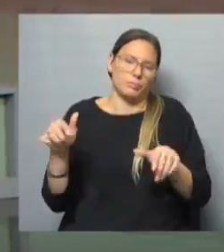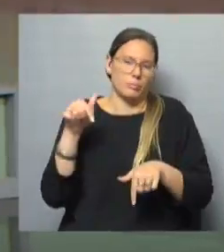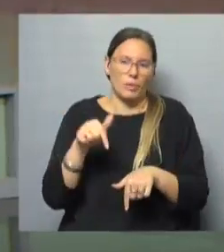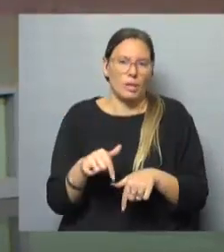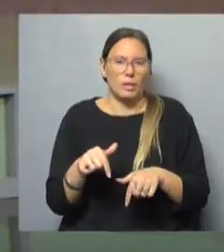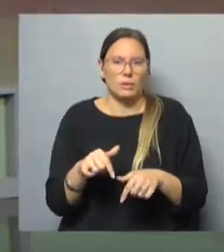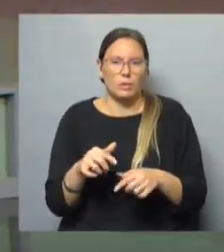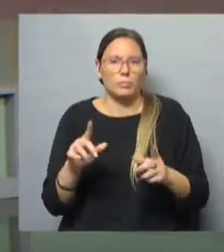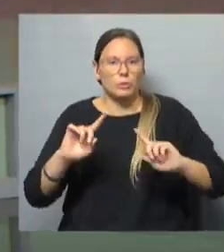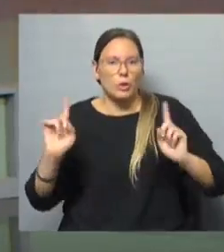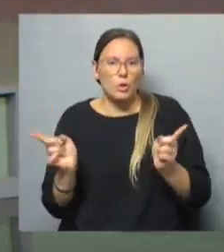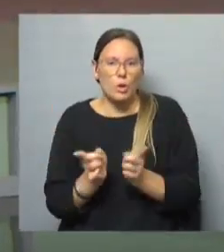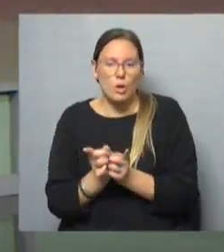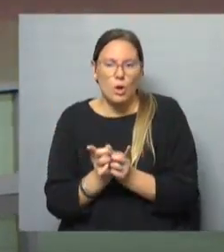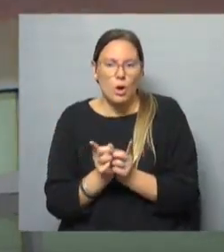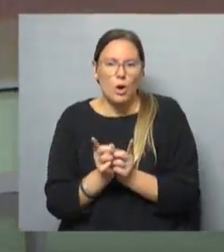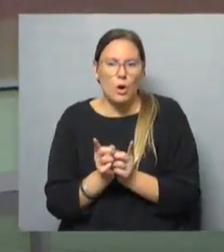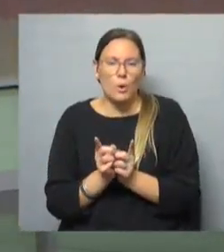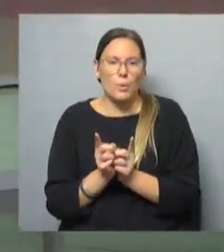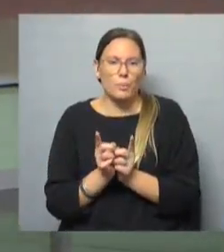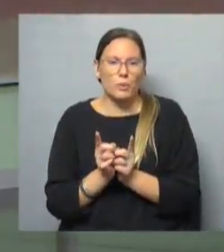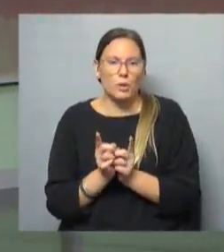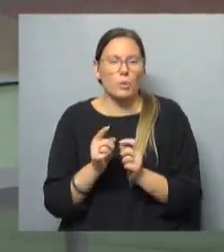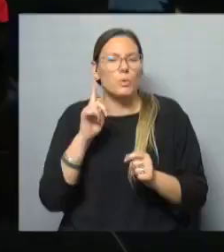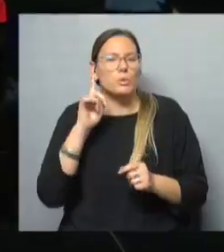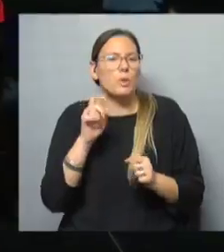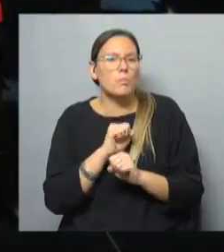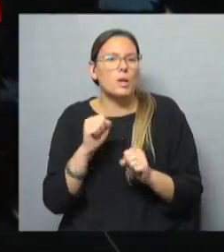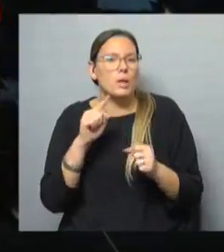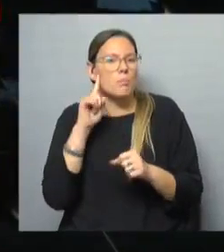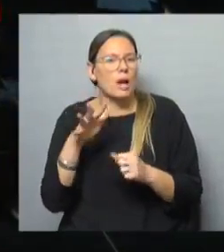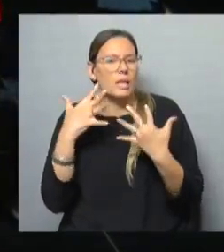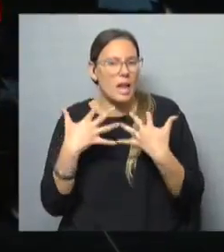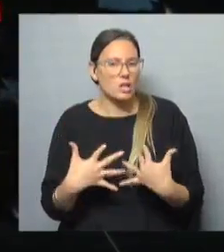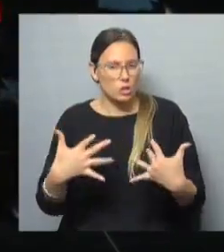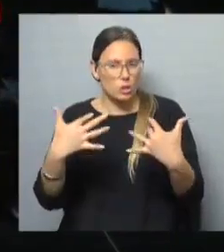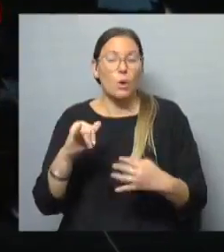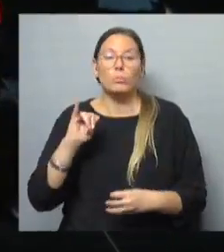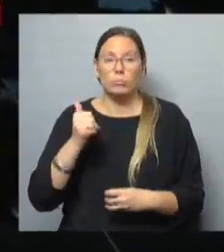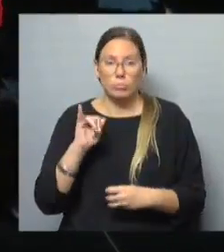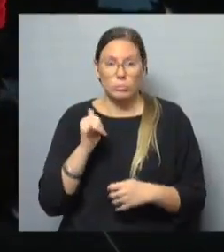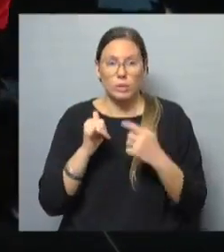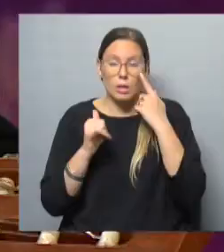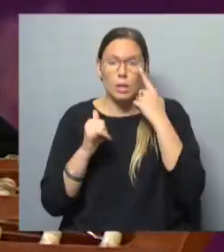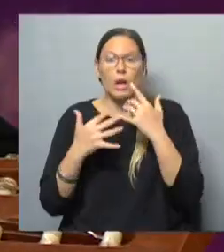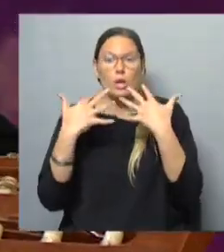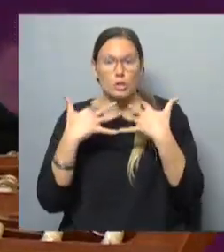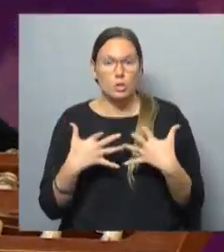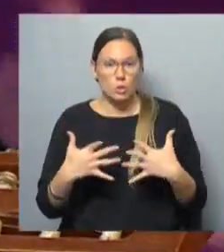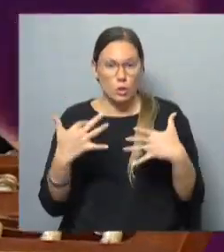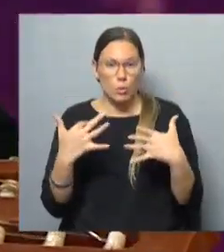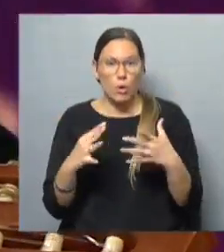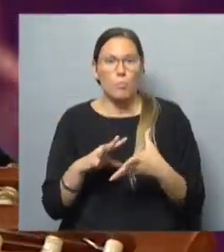como una gran síntesis de todo lo que uno se puede encontrar en el show que van a hacer. Exactamente. Es un show que hacemos